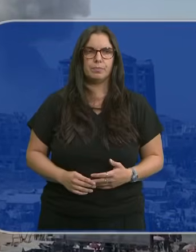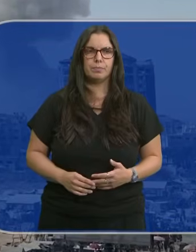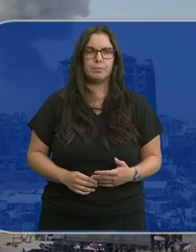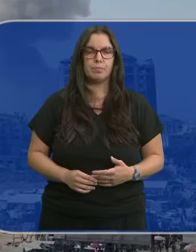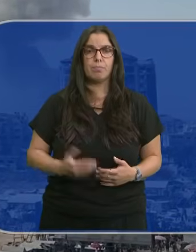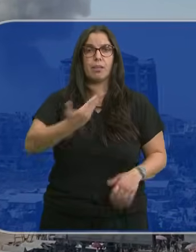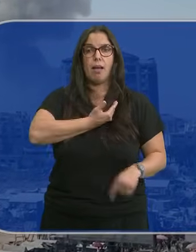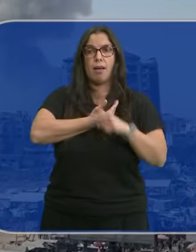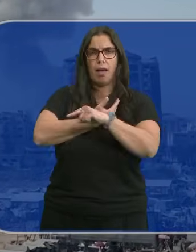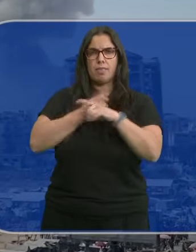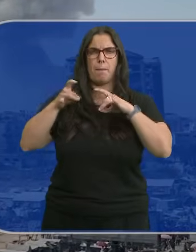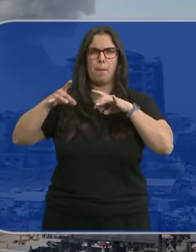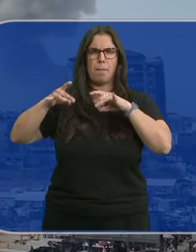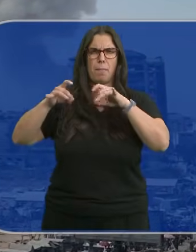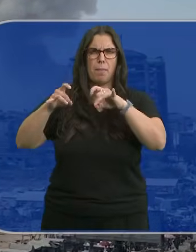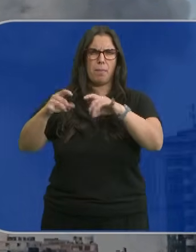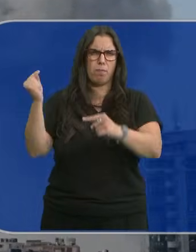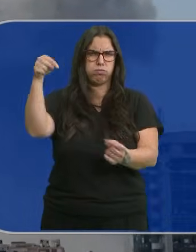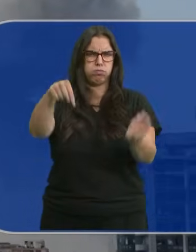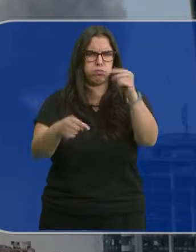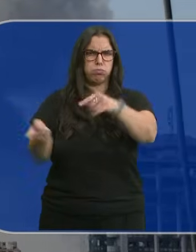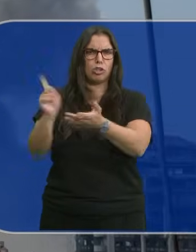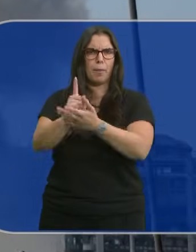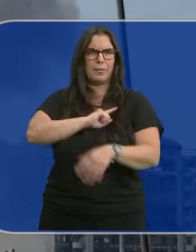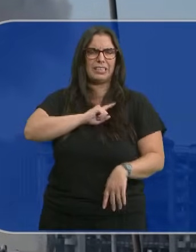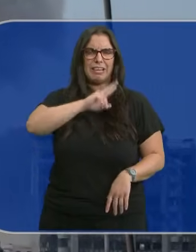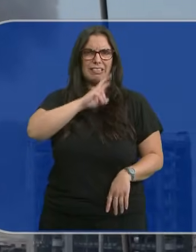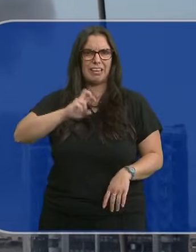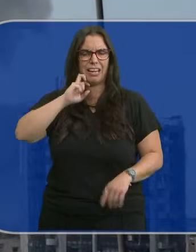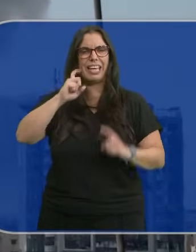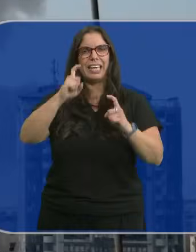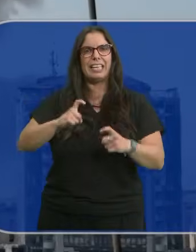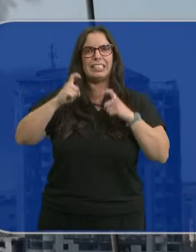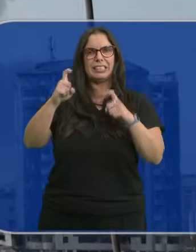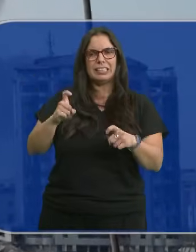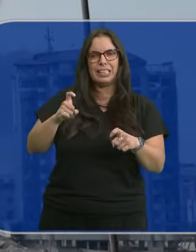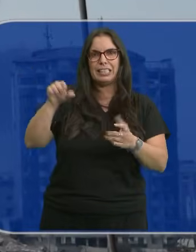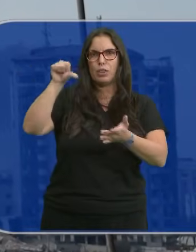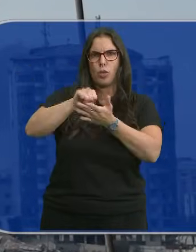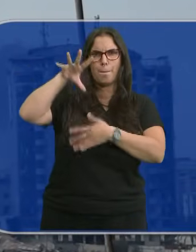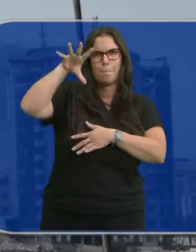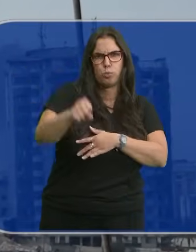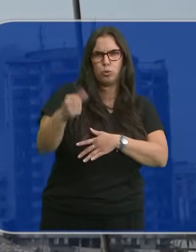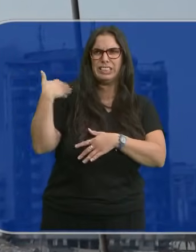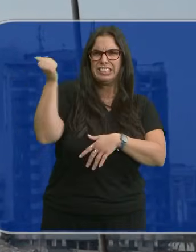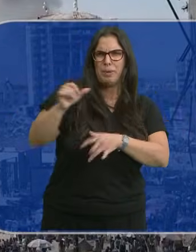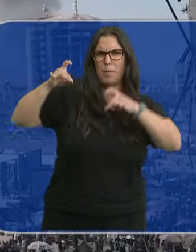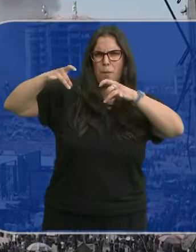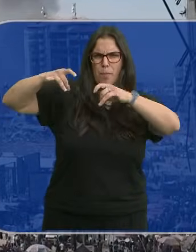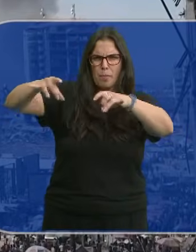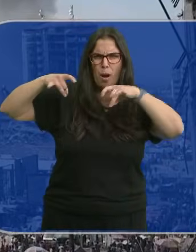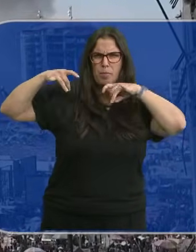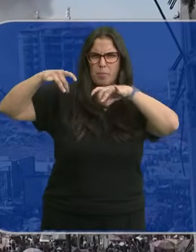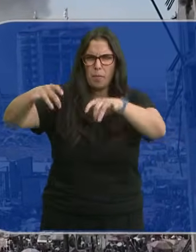Y mientras en Gaza, nueva ofensiva terrestre de las fuerzas israelíes. El ejército intenta así capturar la ciudad tras semanas de intensos bombardeos